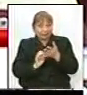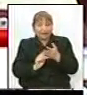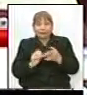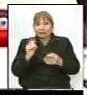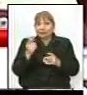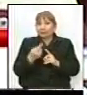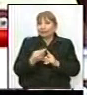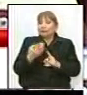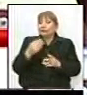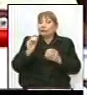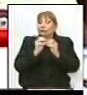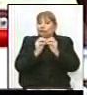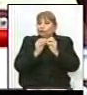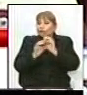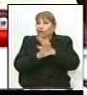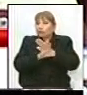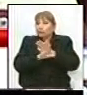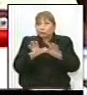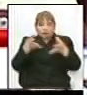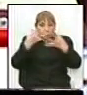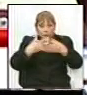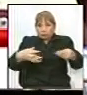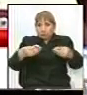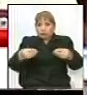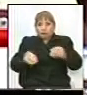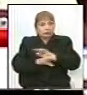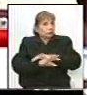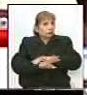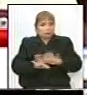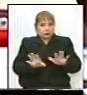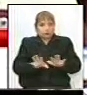su disolución. Entonces, en ese caso, la